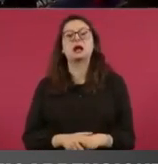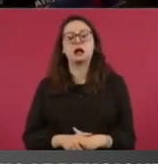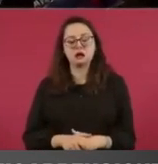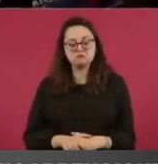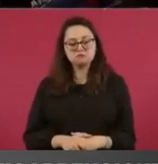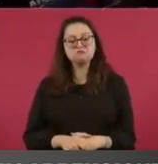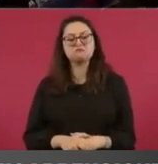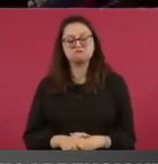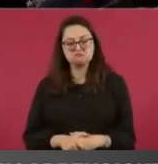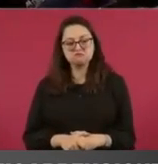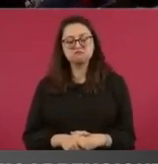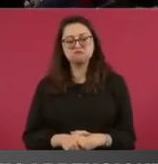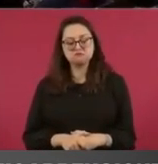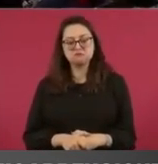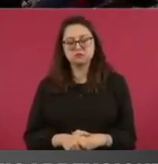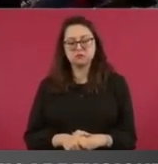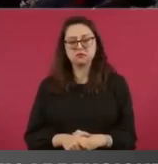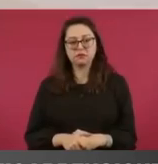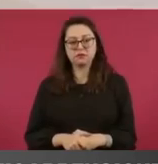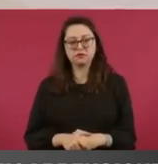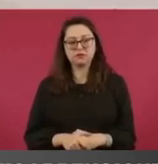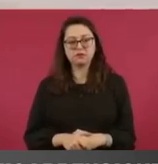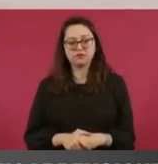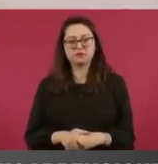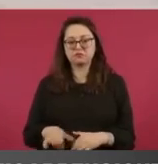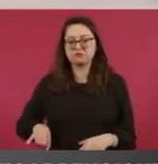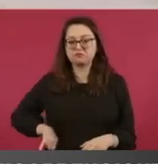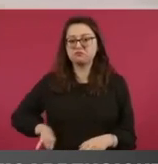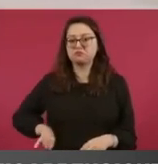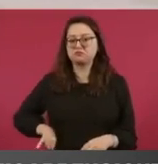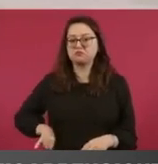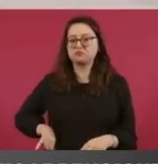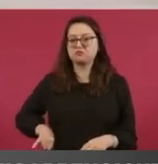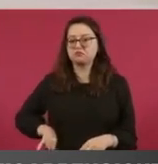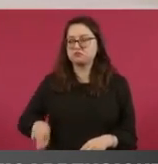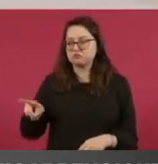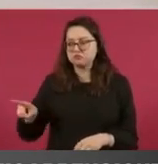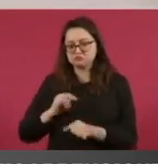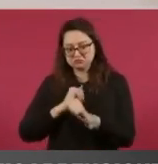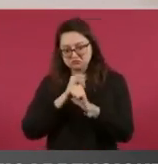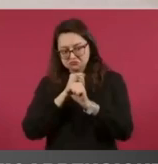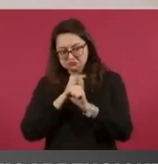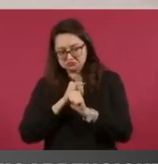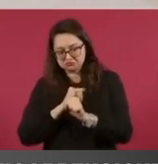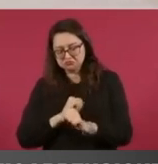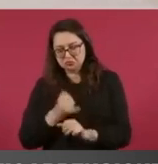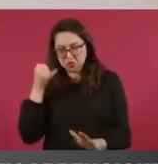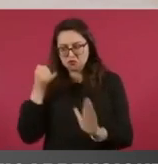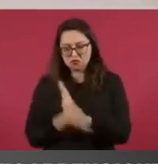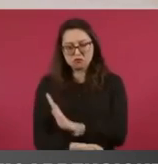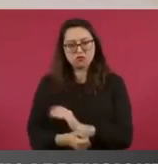Entonces sí, porque sí es un análisis económico.